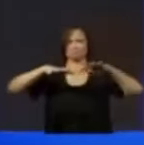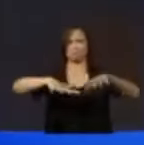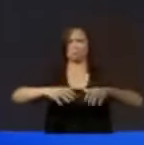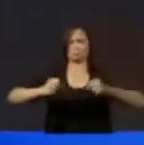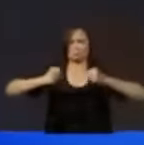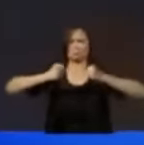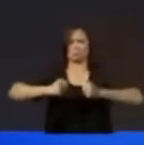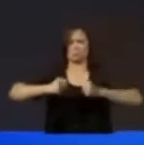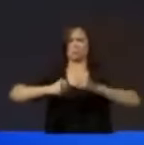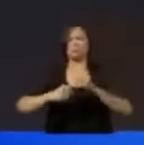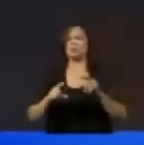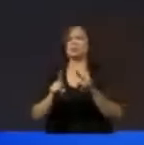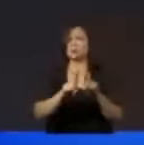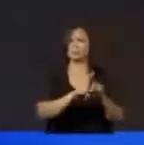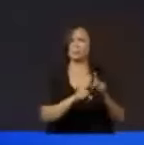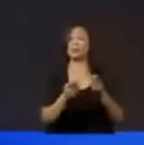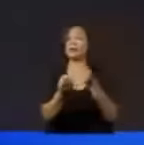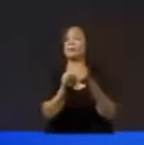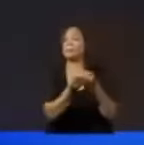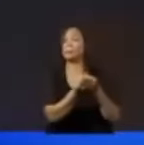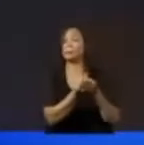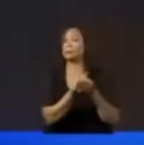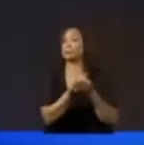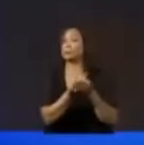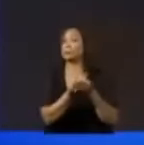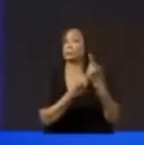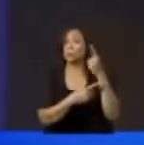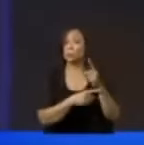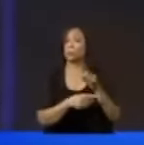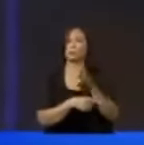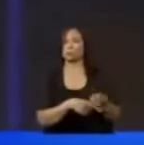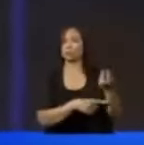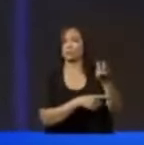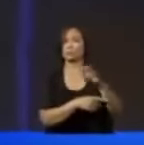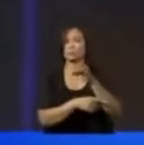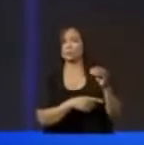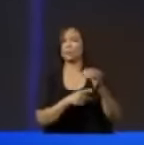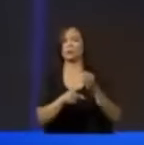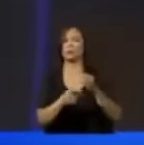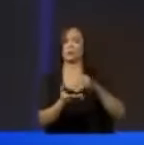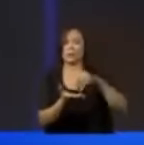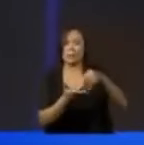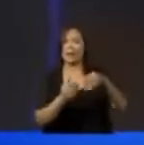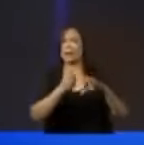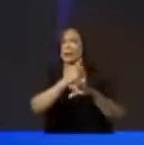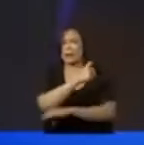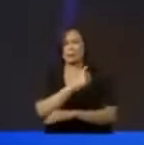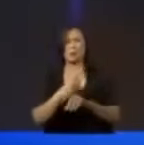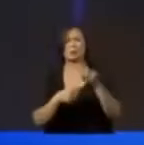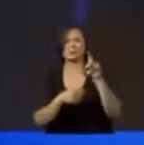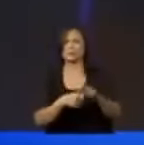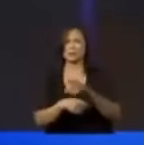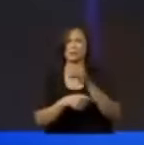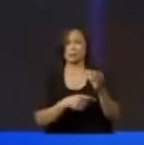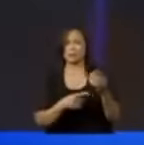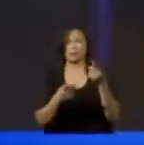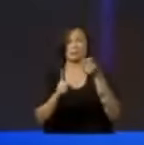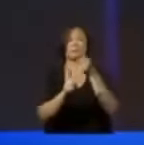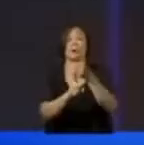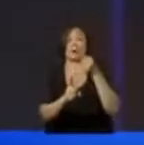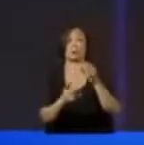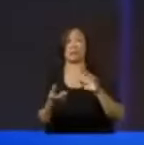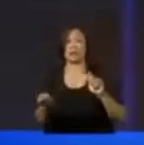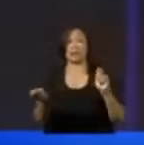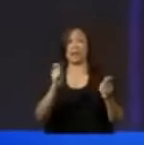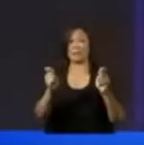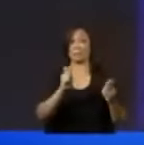inundaciones. Tenemos que ir en apoyo de sectores como el turismo y como la agropecuaria, que son frágiles ante estos efectos